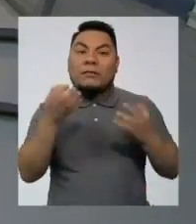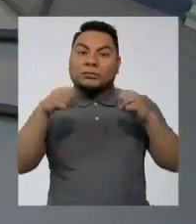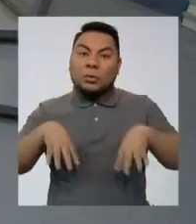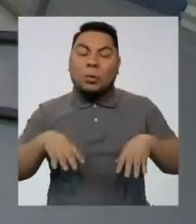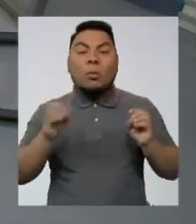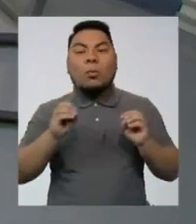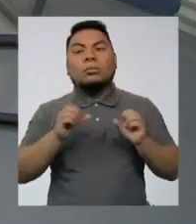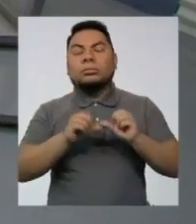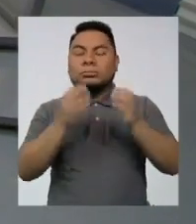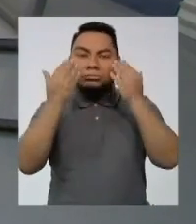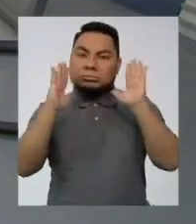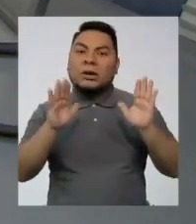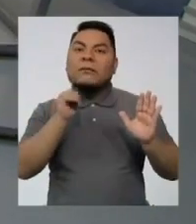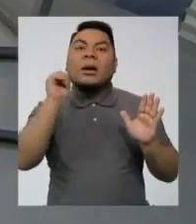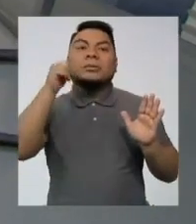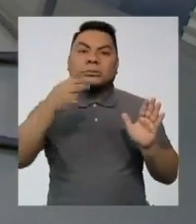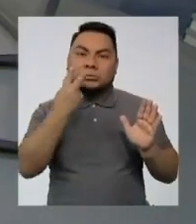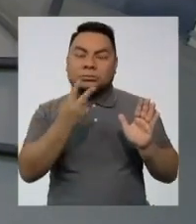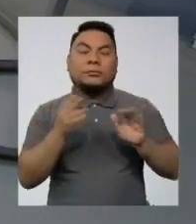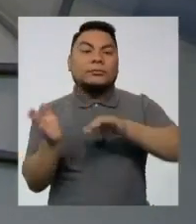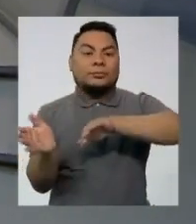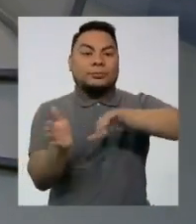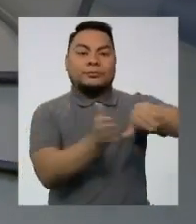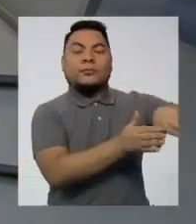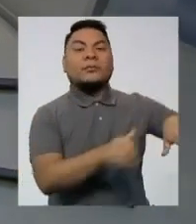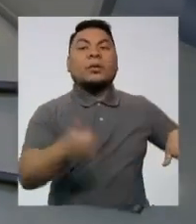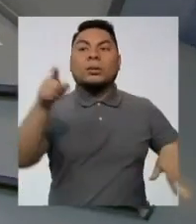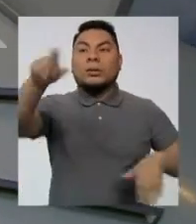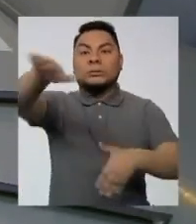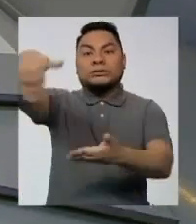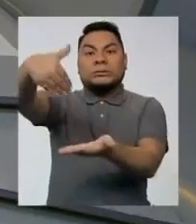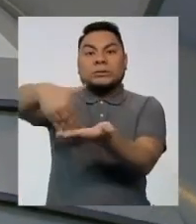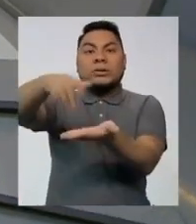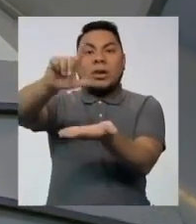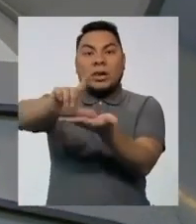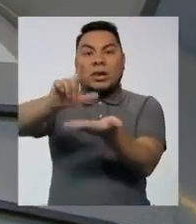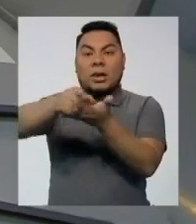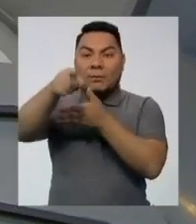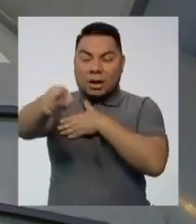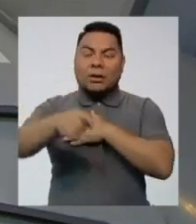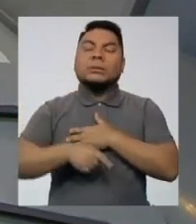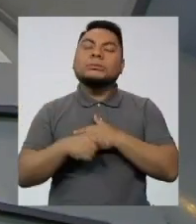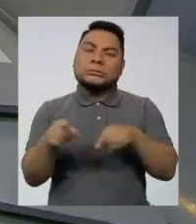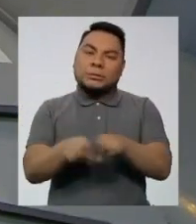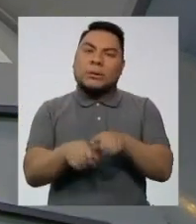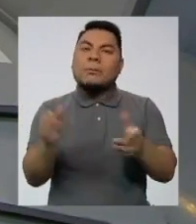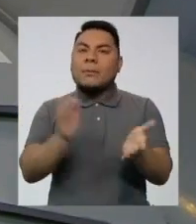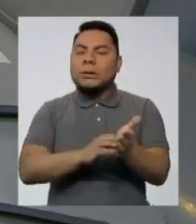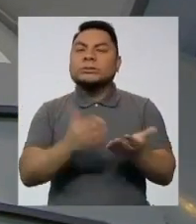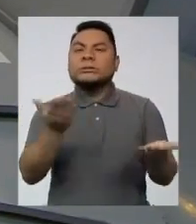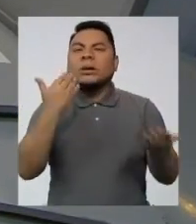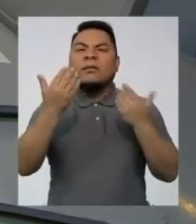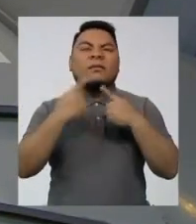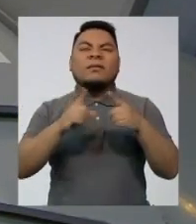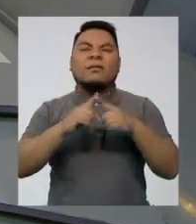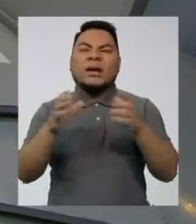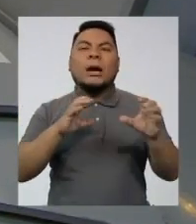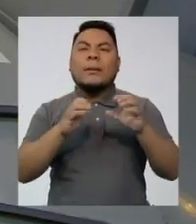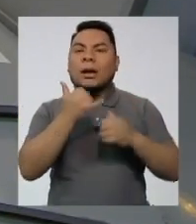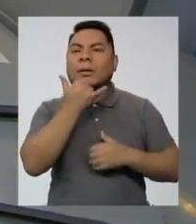Vamos con información en vivo, Paola. Así es, nos vamos hasta el centro de Lima. Miguel Infantes nos tiene más detalles de esa actividad.